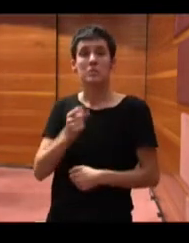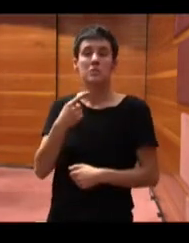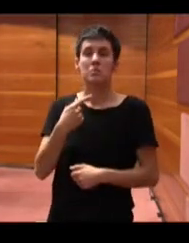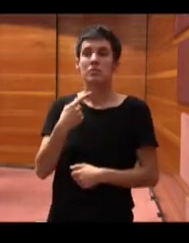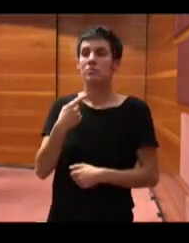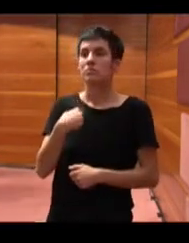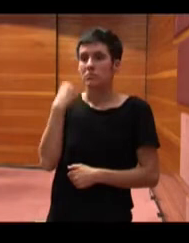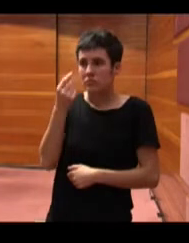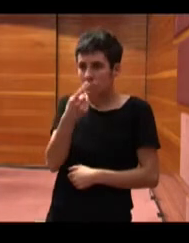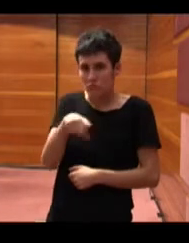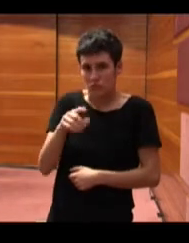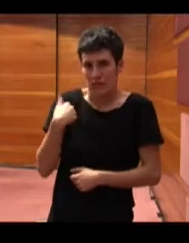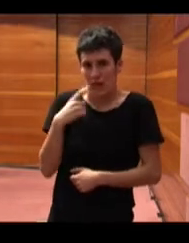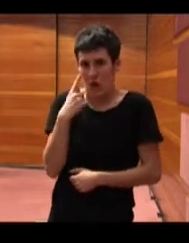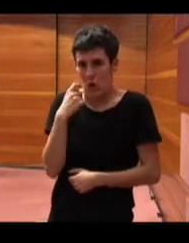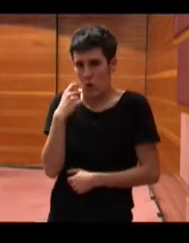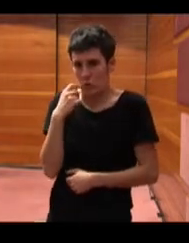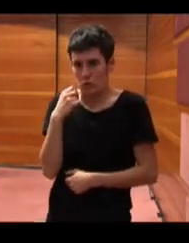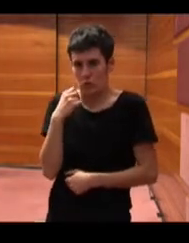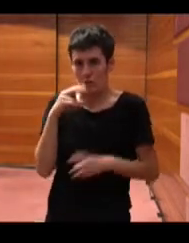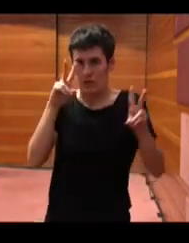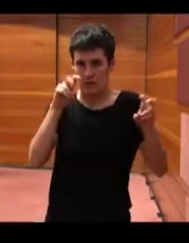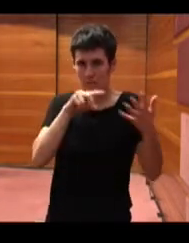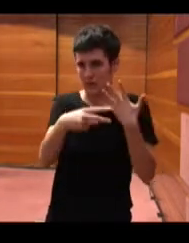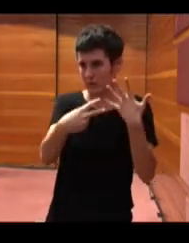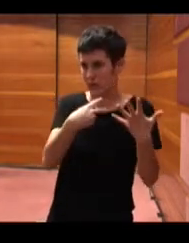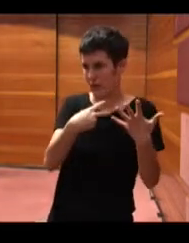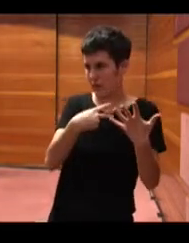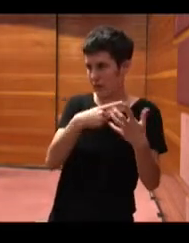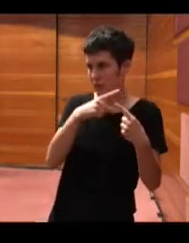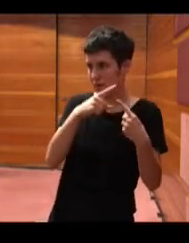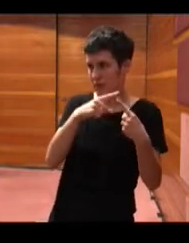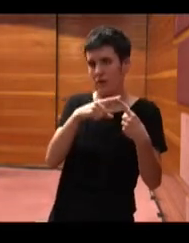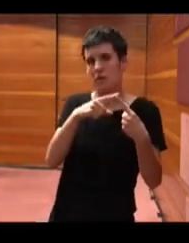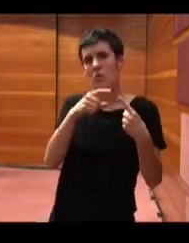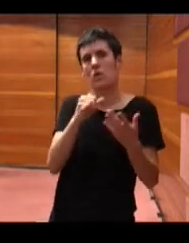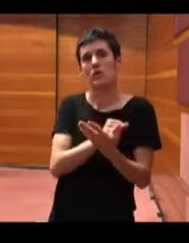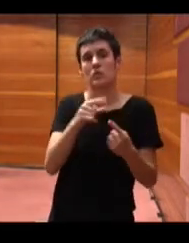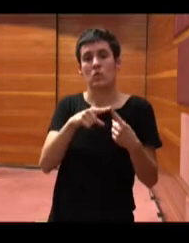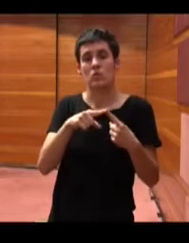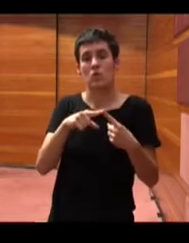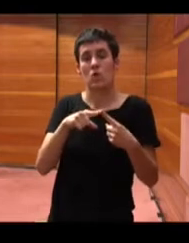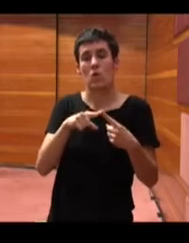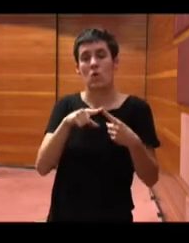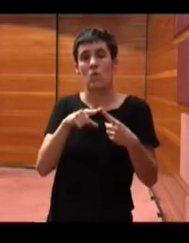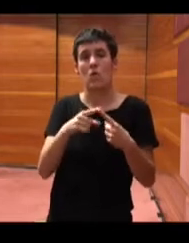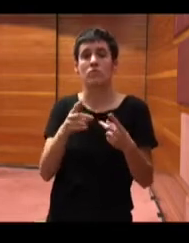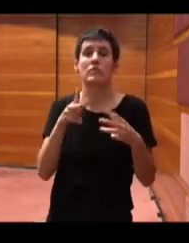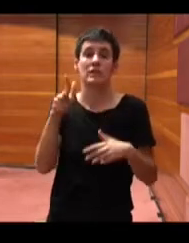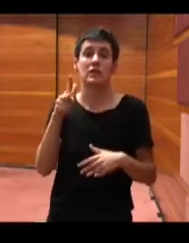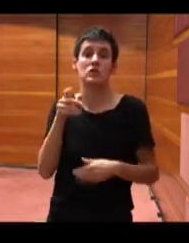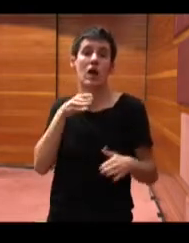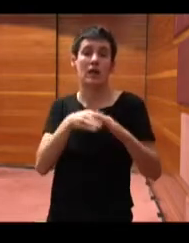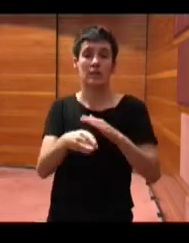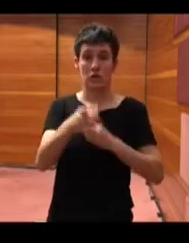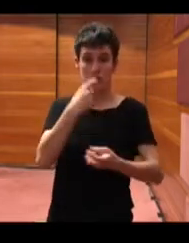empezáis a ser familiares con los 3 tipos de transparencia. La pasiva o acceso a la información, derecho a acceso a la información, la